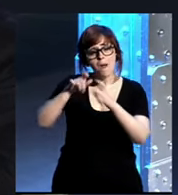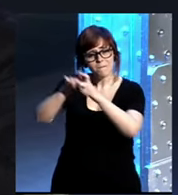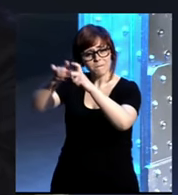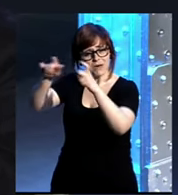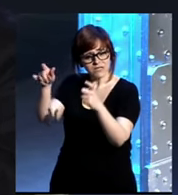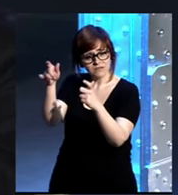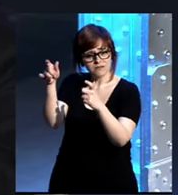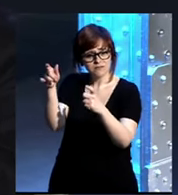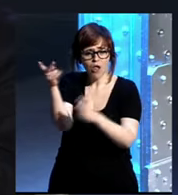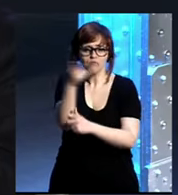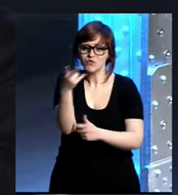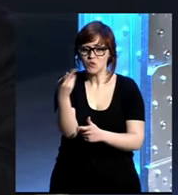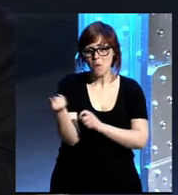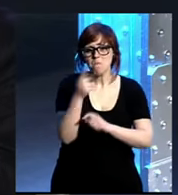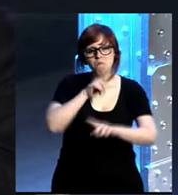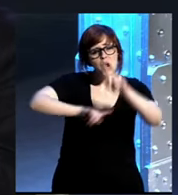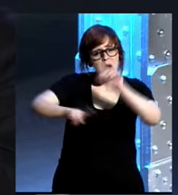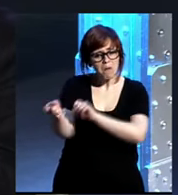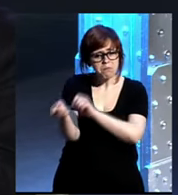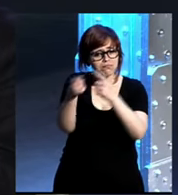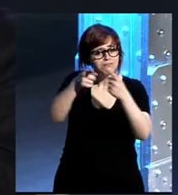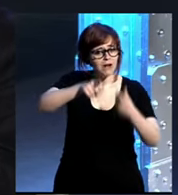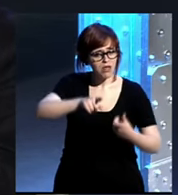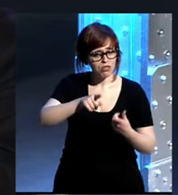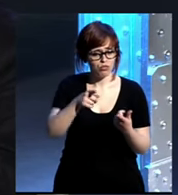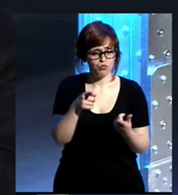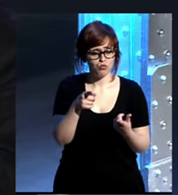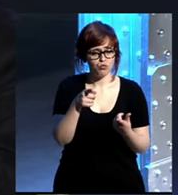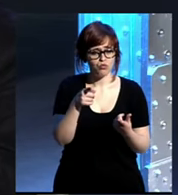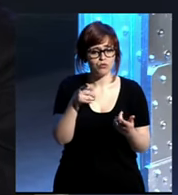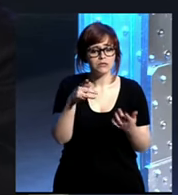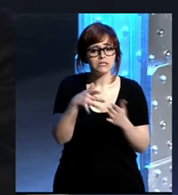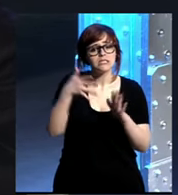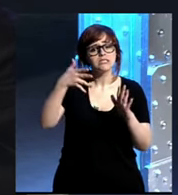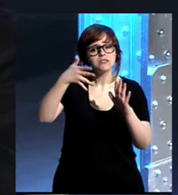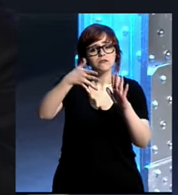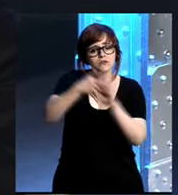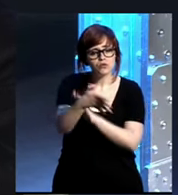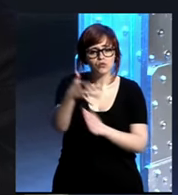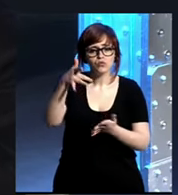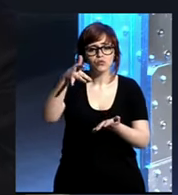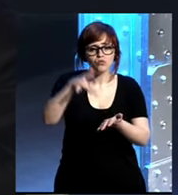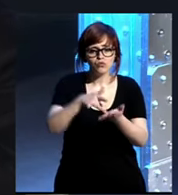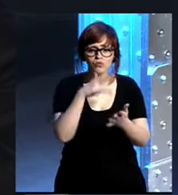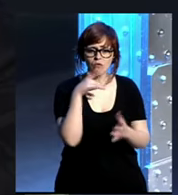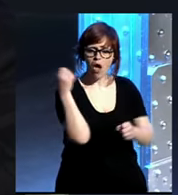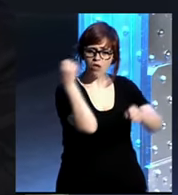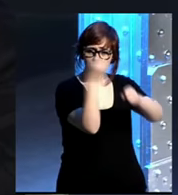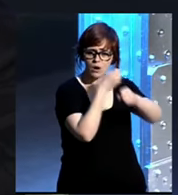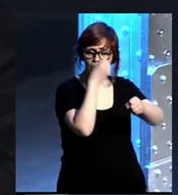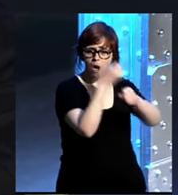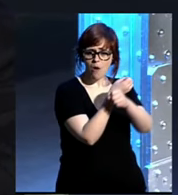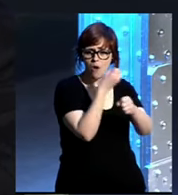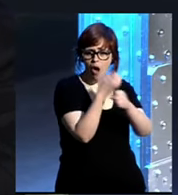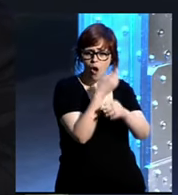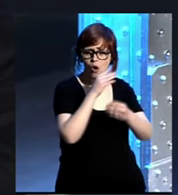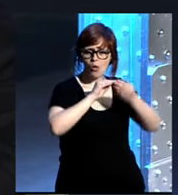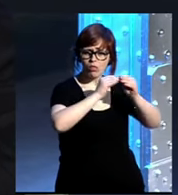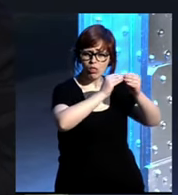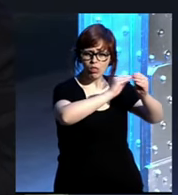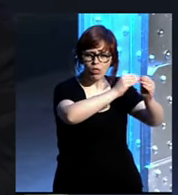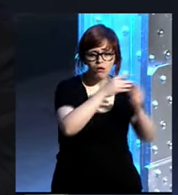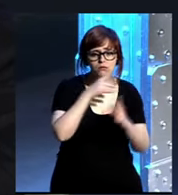con un problema semejante, que es un problema de trabajo en silos, ¿vale? Cuando te pones a trabajar, por